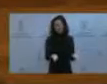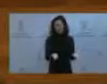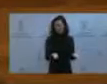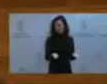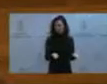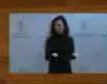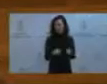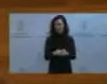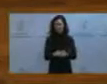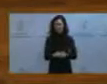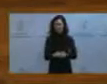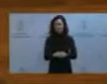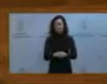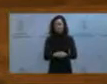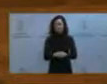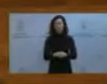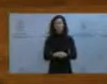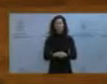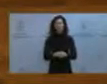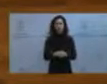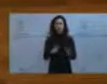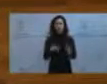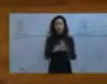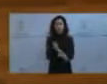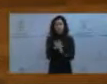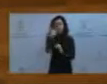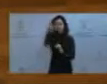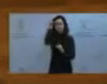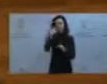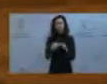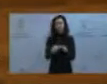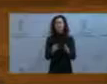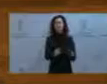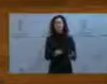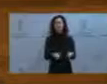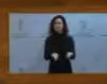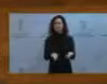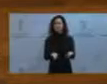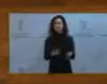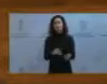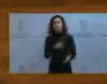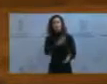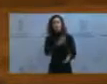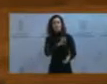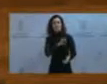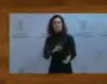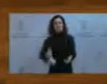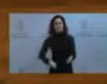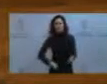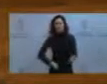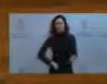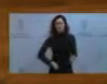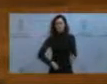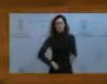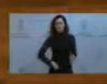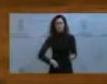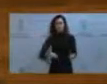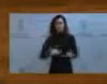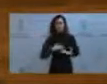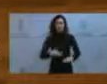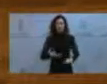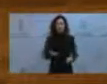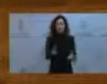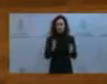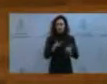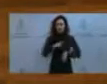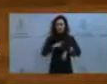motivos ideológicos son motivos políticos. ¿Por qué un señor que tiene una hernia inguinal no puede disponer en un